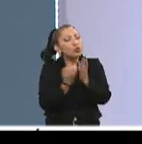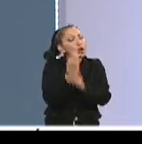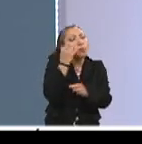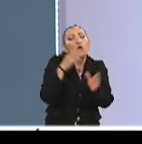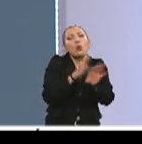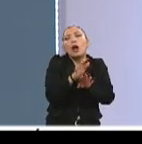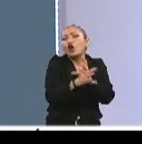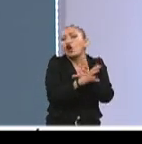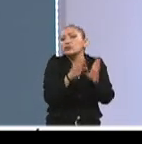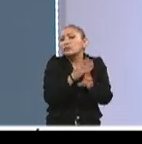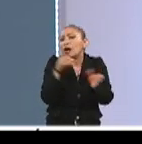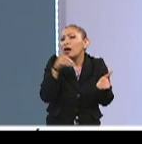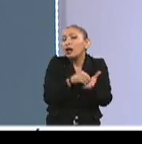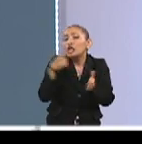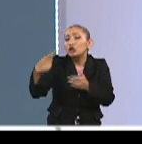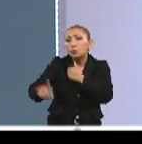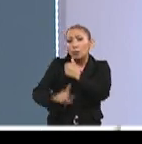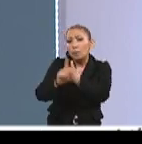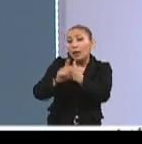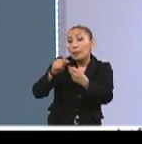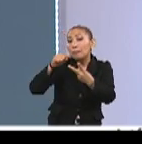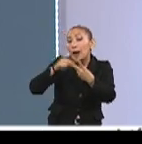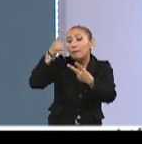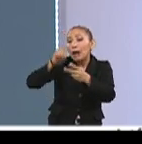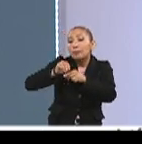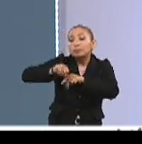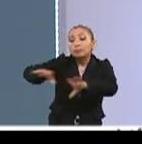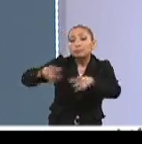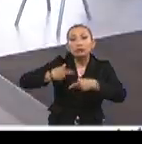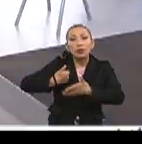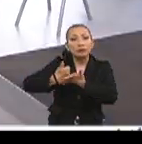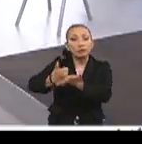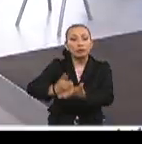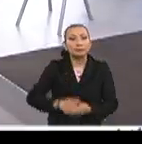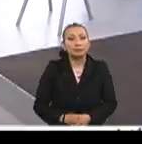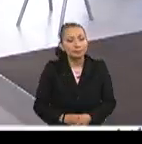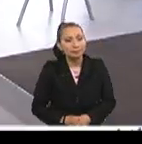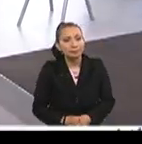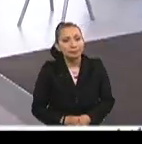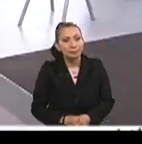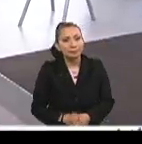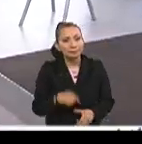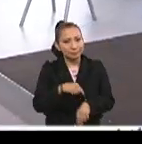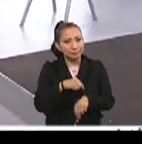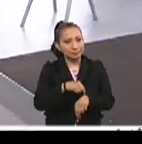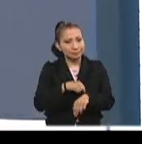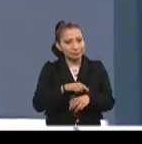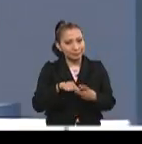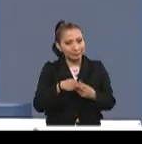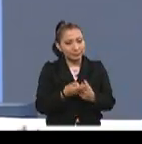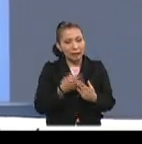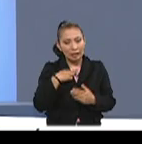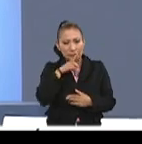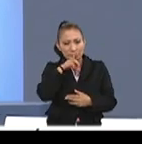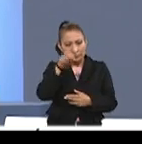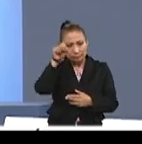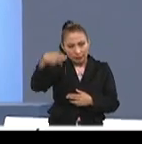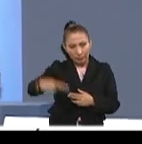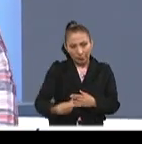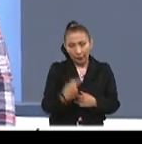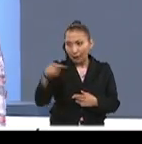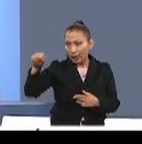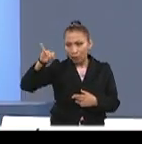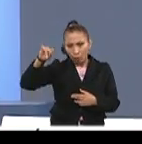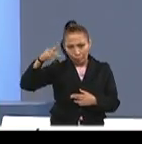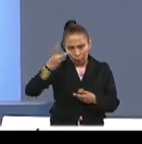innovación y tu principal barrera para impactar a millones de personas? Venga, corre tiempo. Bueno, respondiendo un poco a tu pregunta y a la pregunta